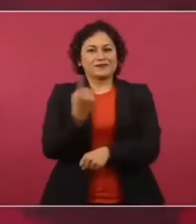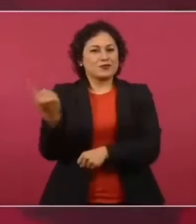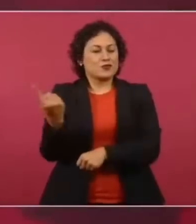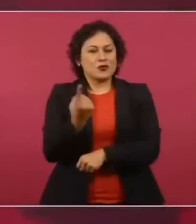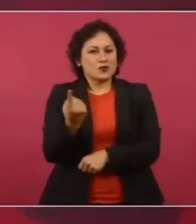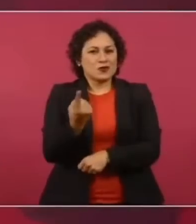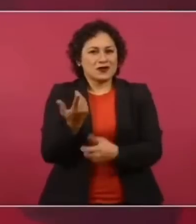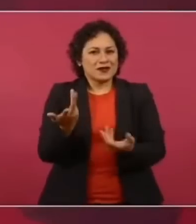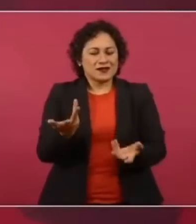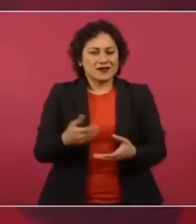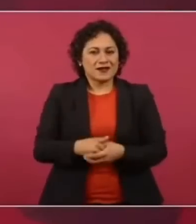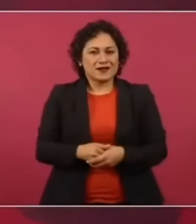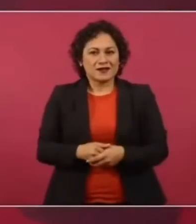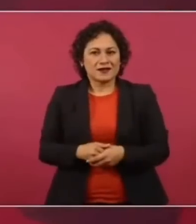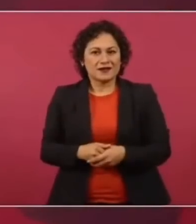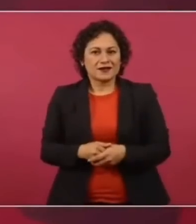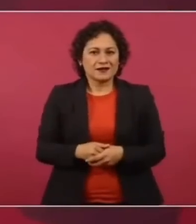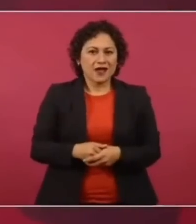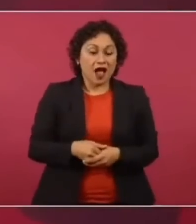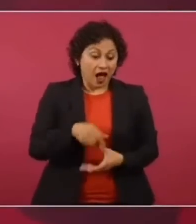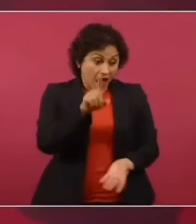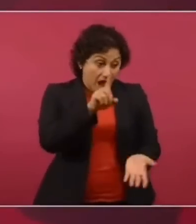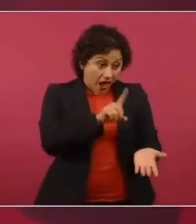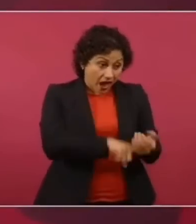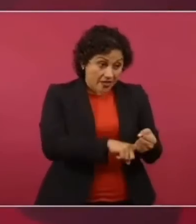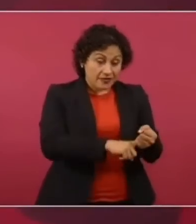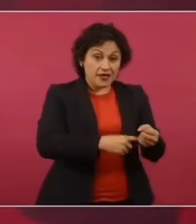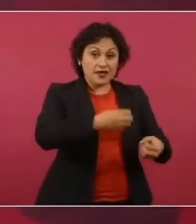contratar en el Poder Judicial